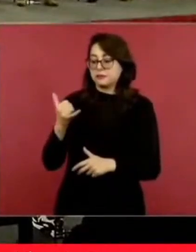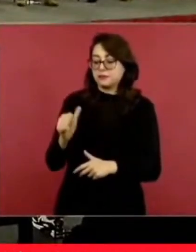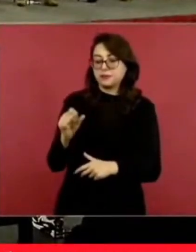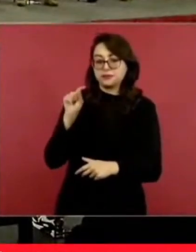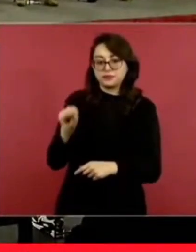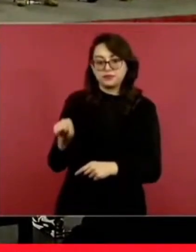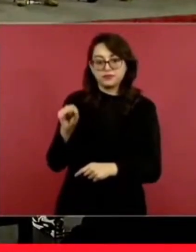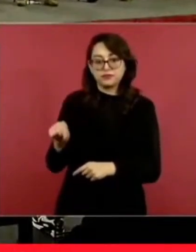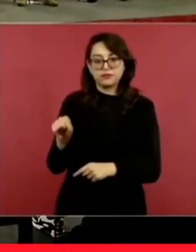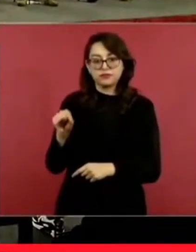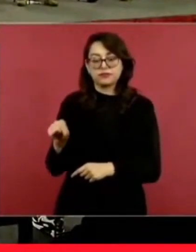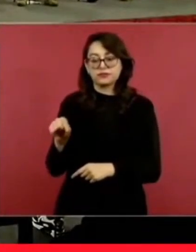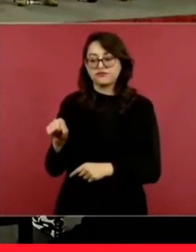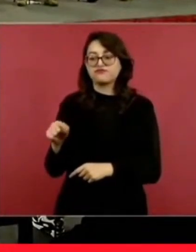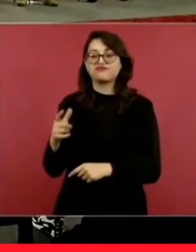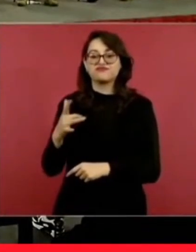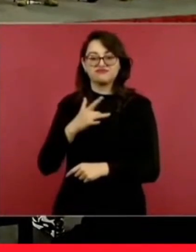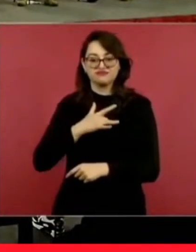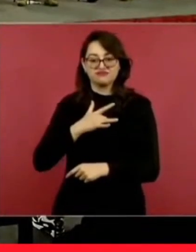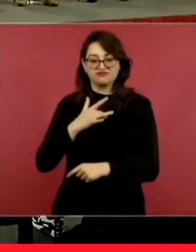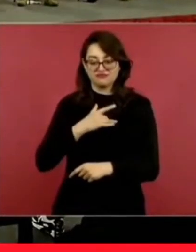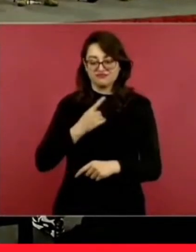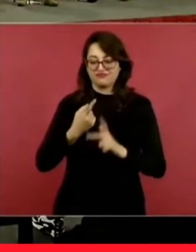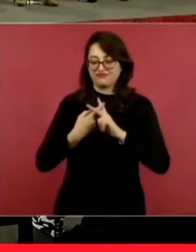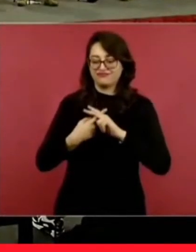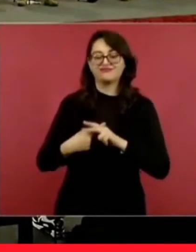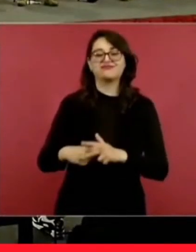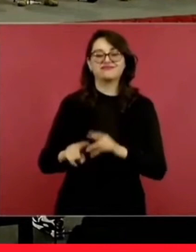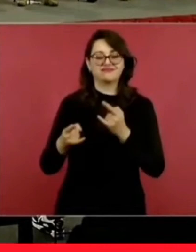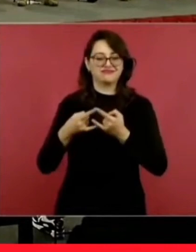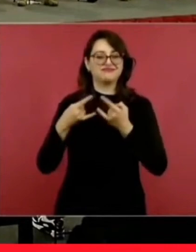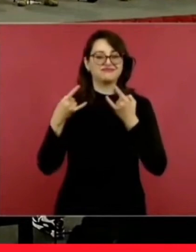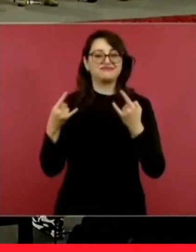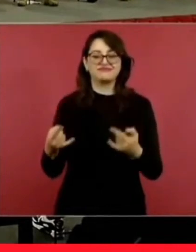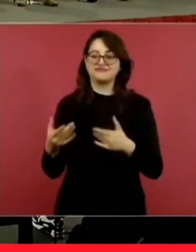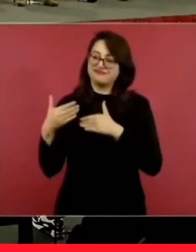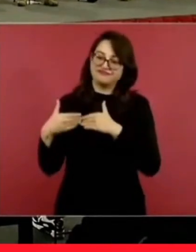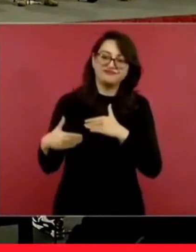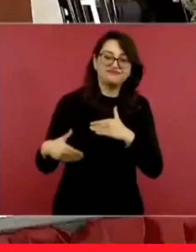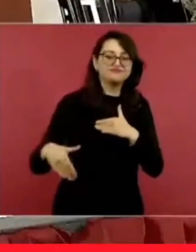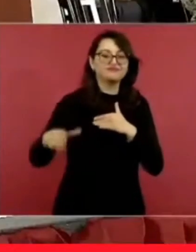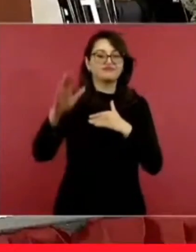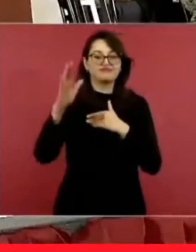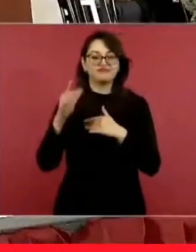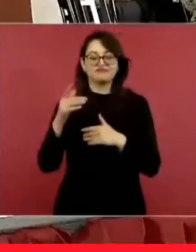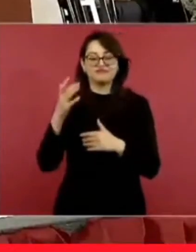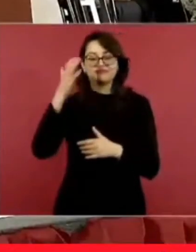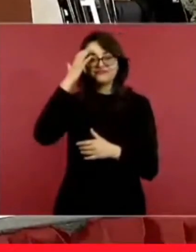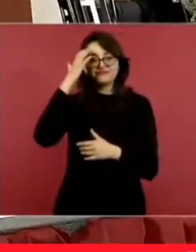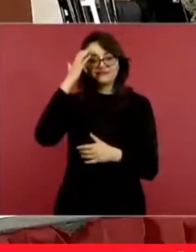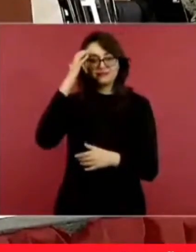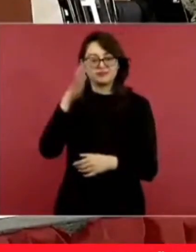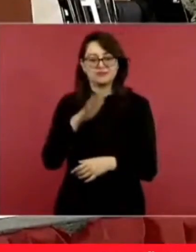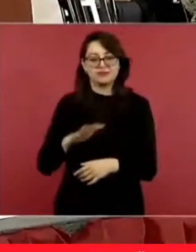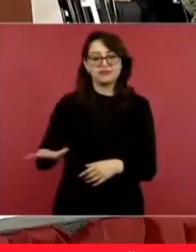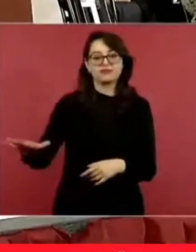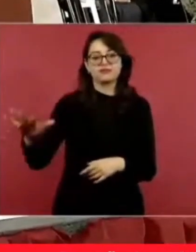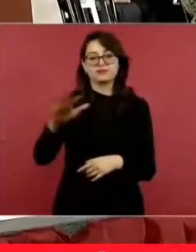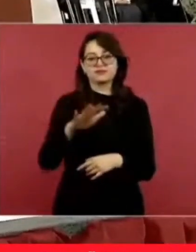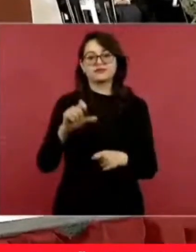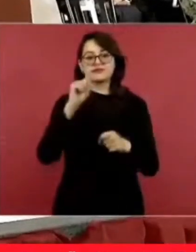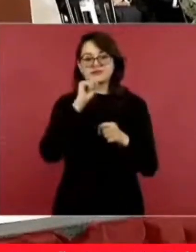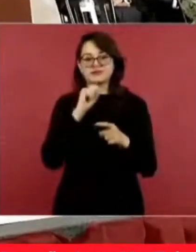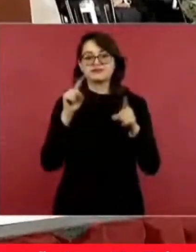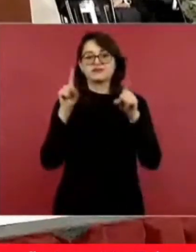late late a partir de su historia los invito a conocer y a recobrar el brillo no nada más de nuestra capital también